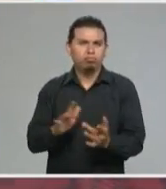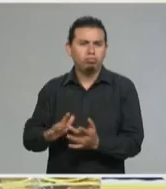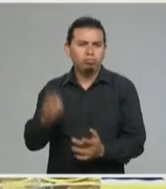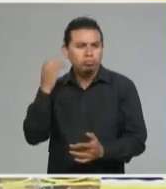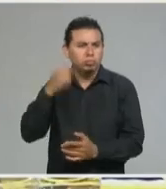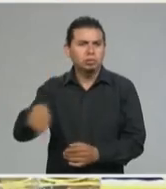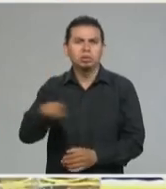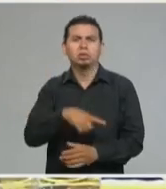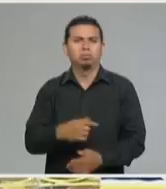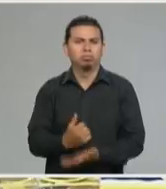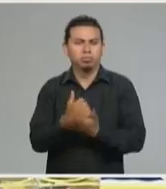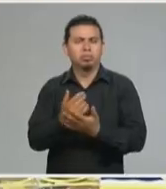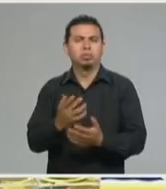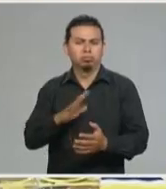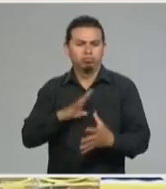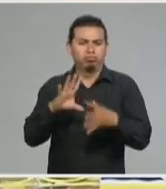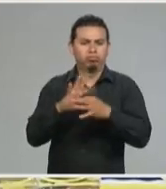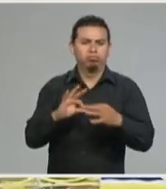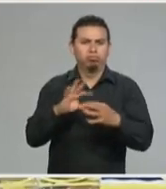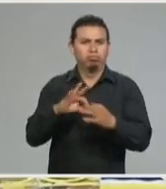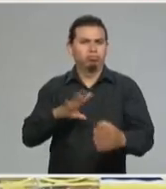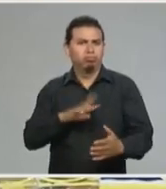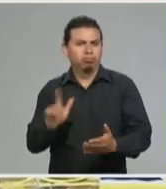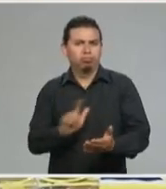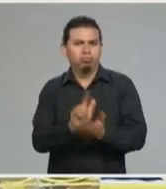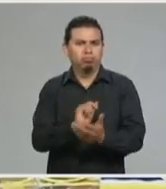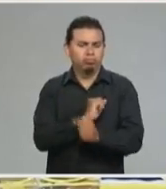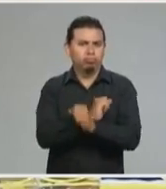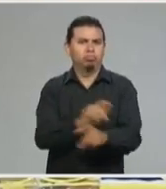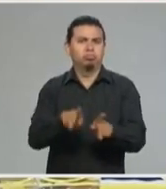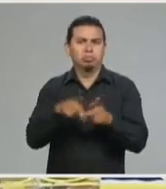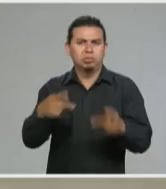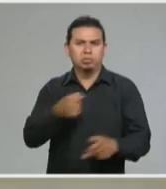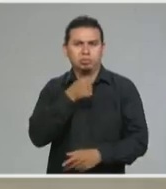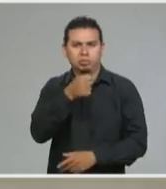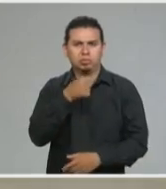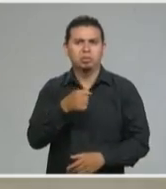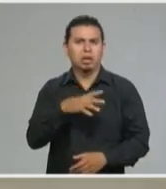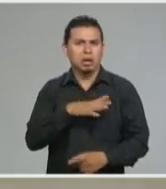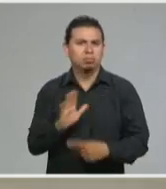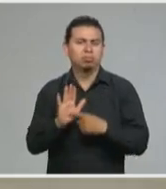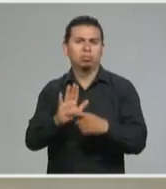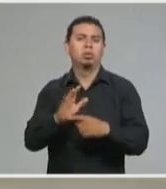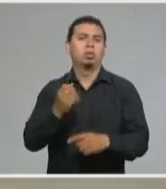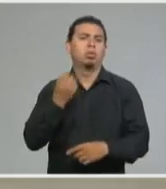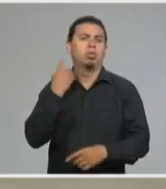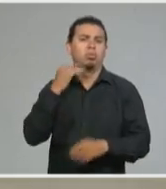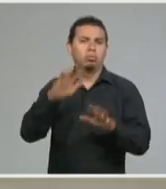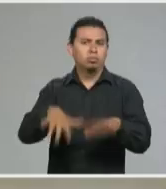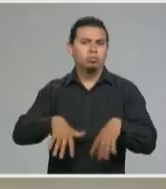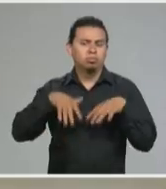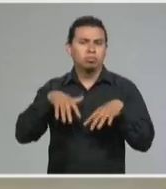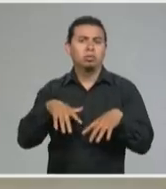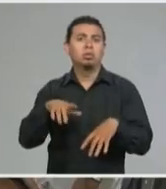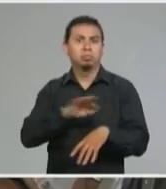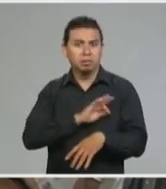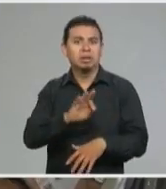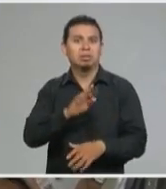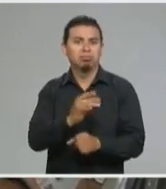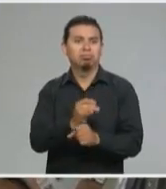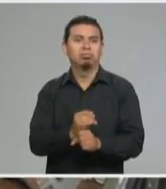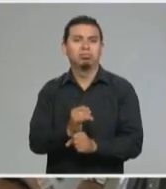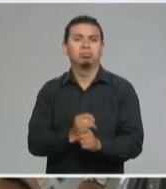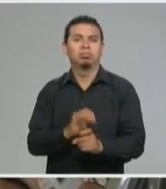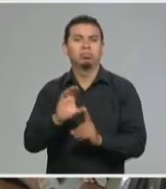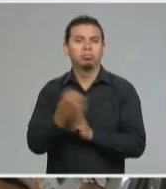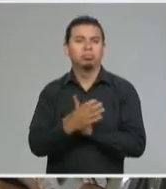Oaxaca y a quienes les planteó la ley de protección a periodistas que presentó ante el Congreso local y que ya se estudia